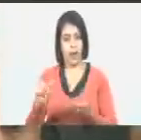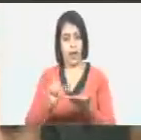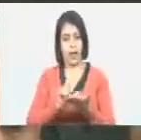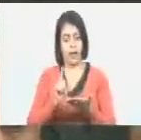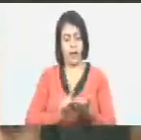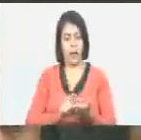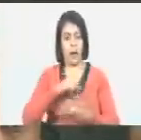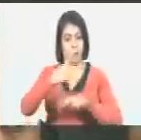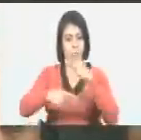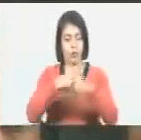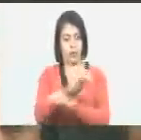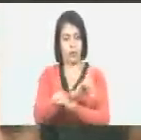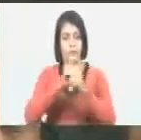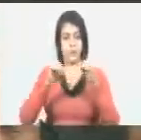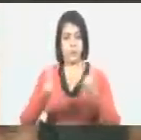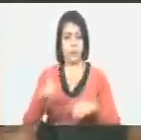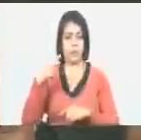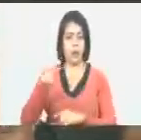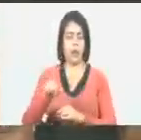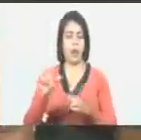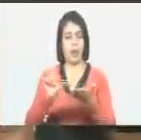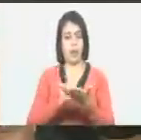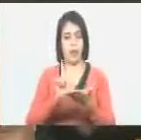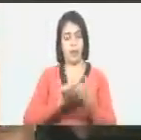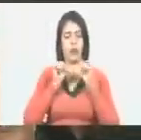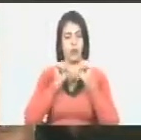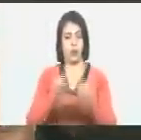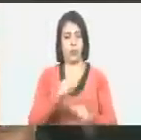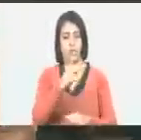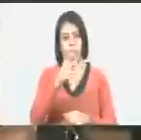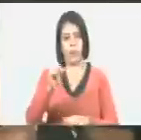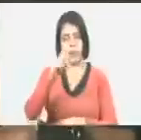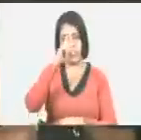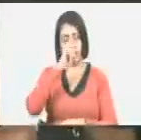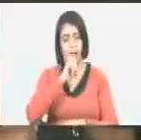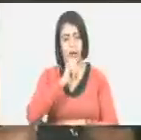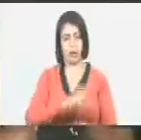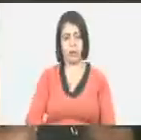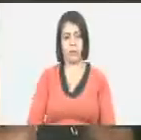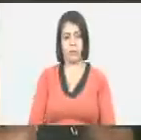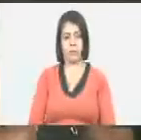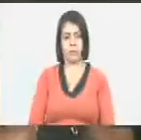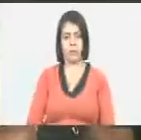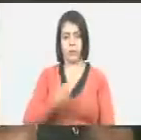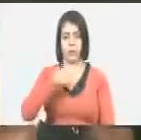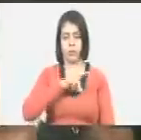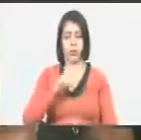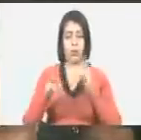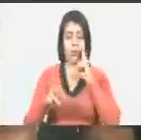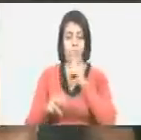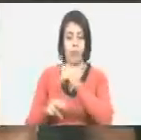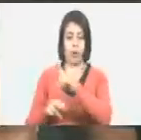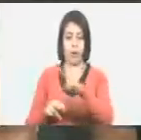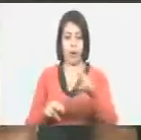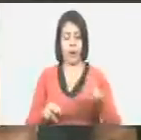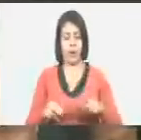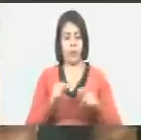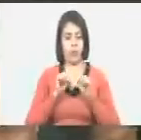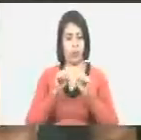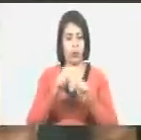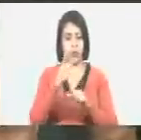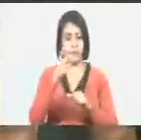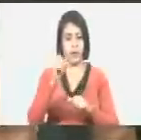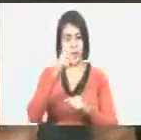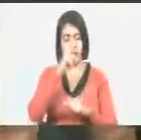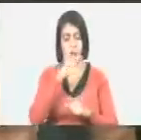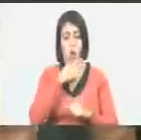profundo proceso de democratización que ha tenido el libro durante los últimos 20 años. Nosotros hemos visto cómo durante estos 20